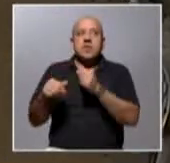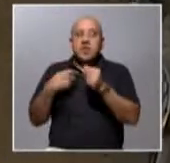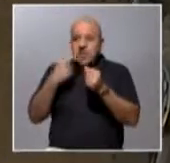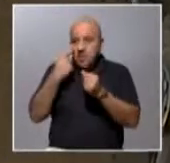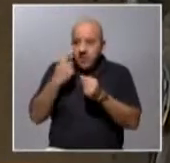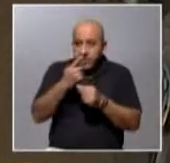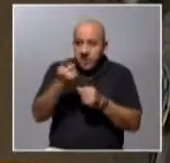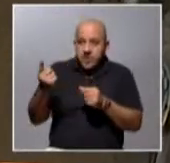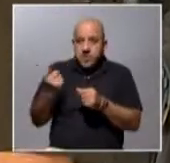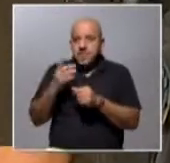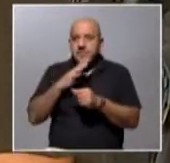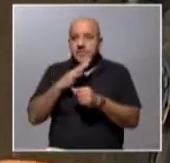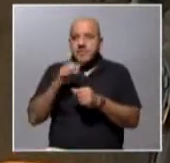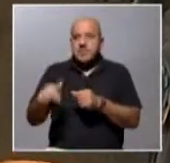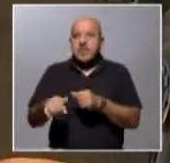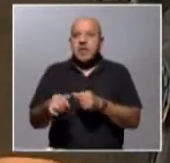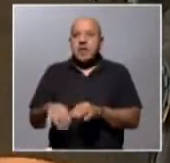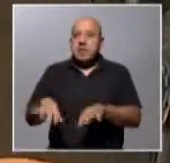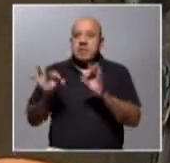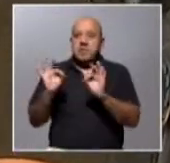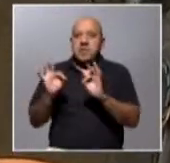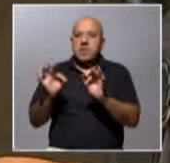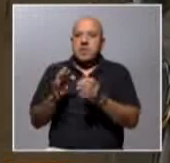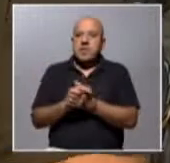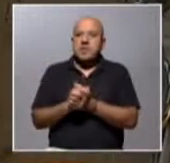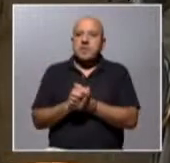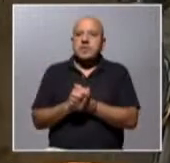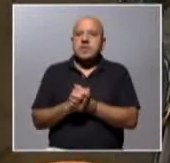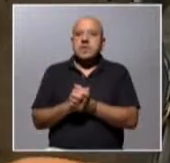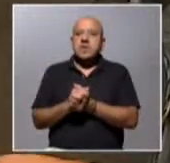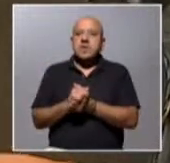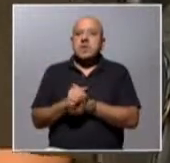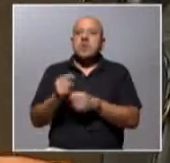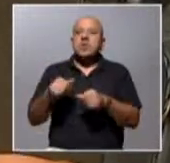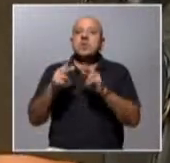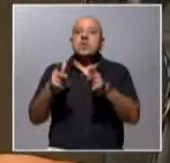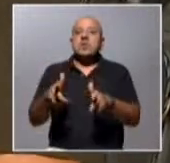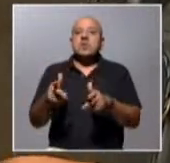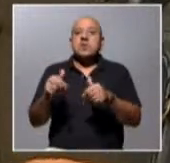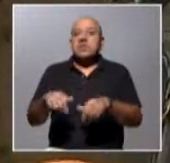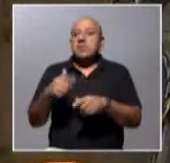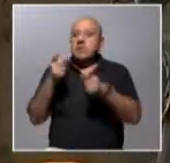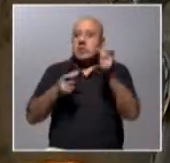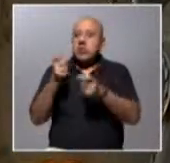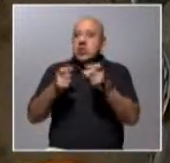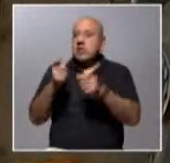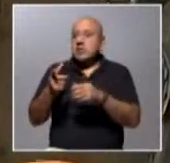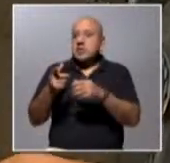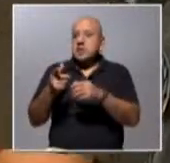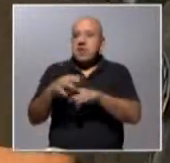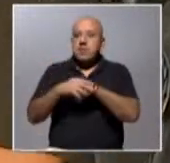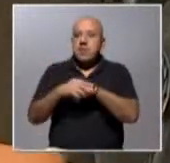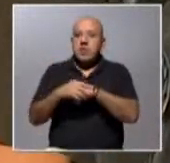principio, envidiables. Y bueno, como te decía al principio, gente allegada y